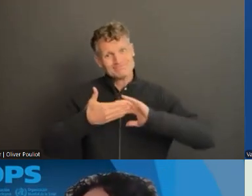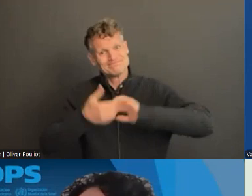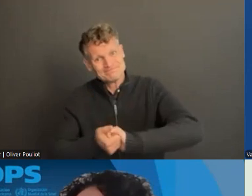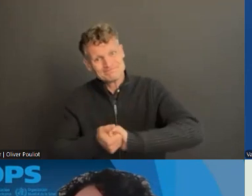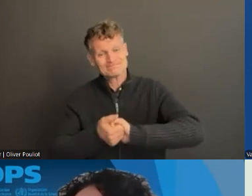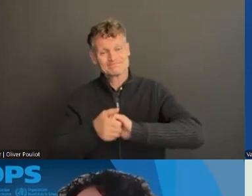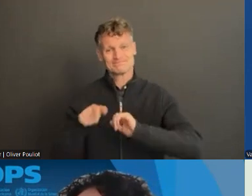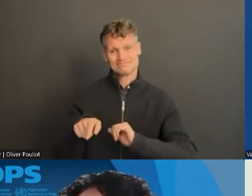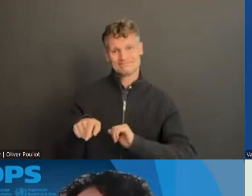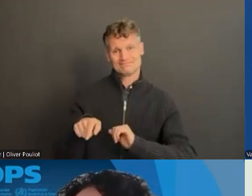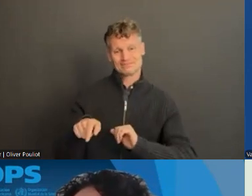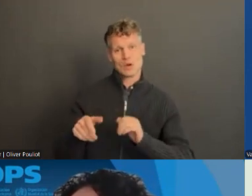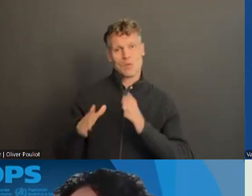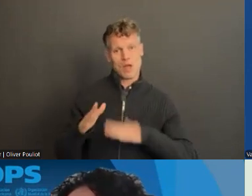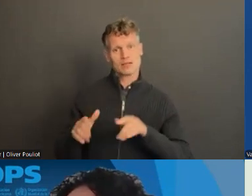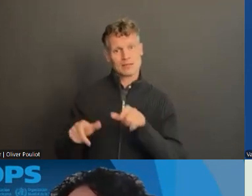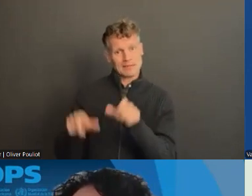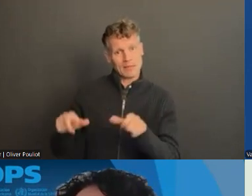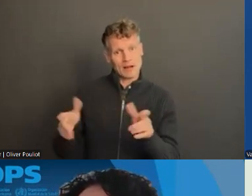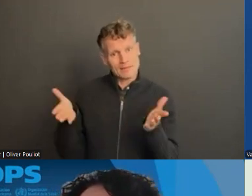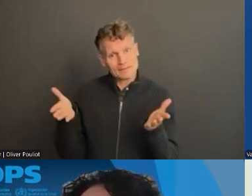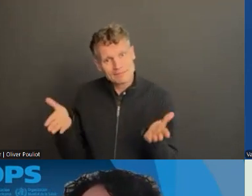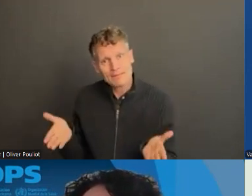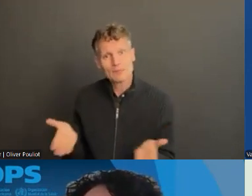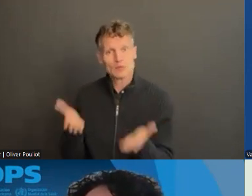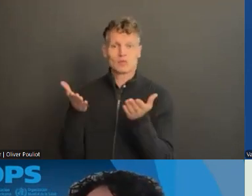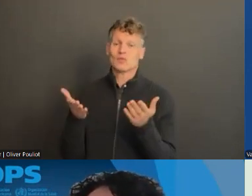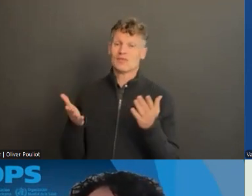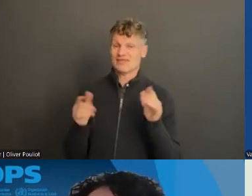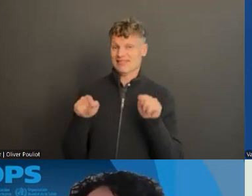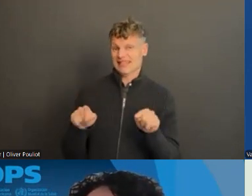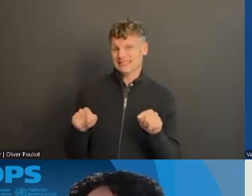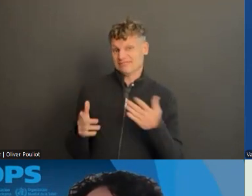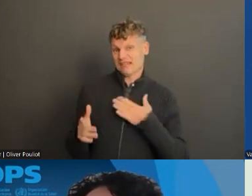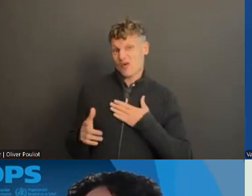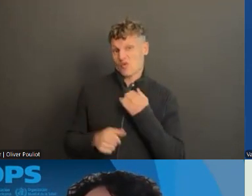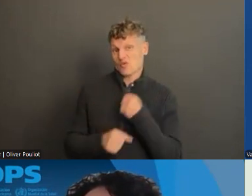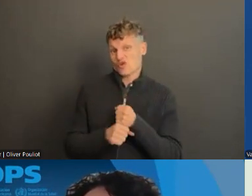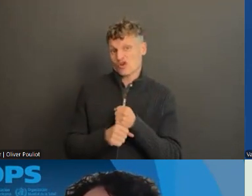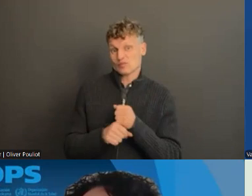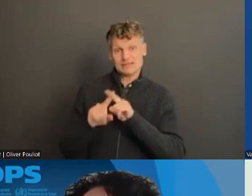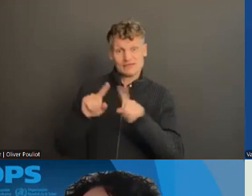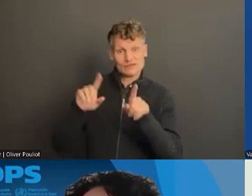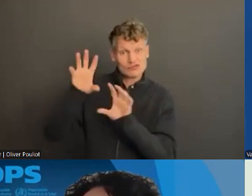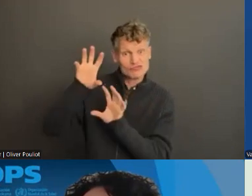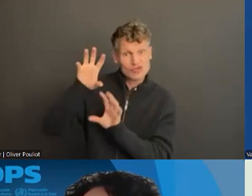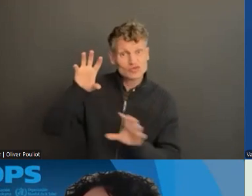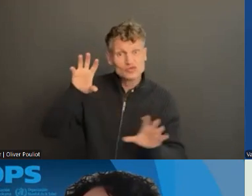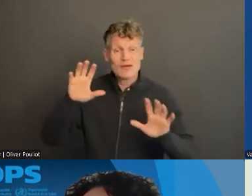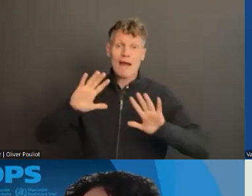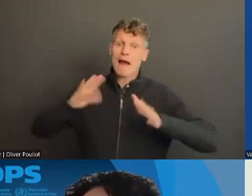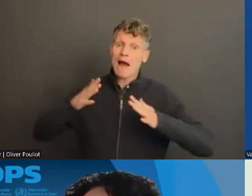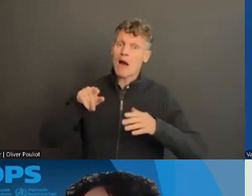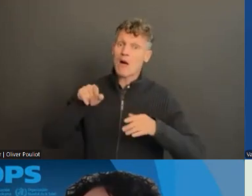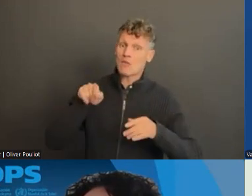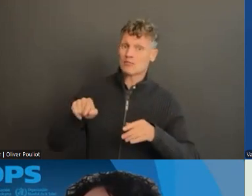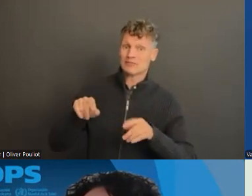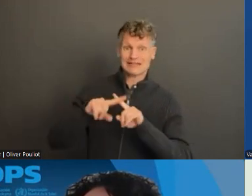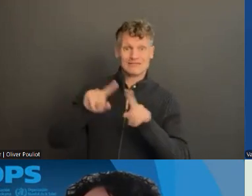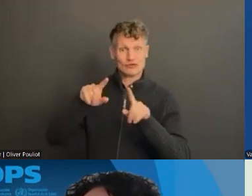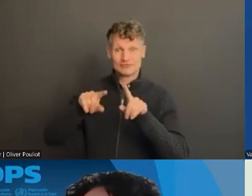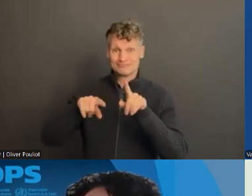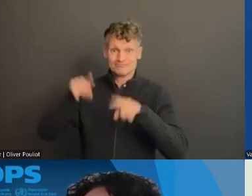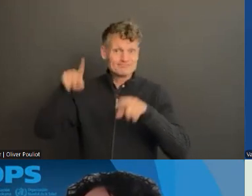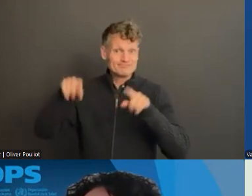salud de las poblaciones a nivel local. Y eso es lo que estamos tratando de hacer con los países y es como los países están